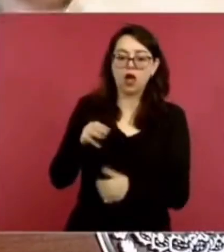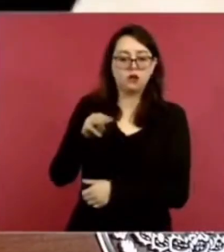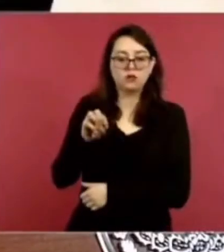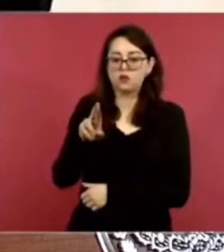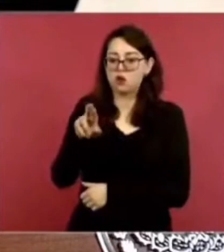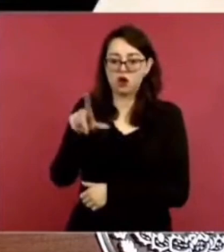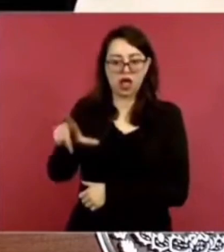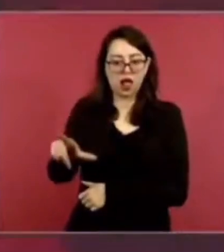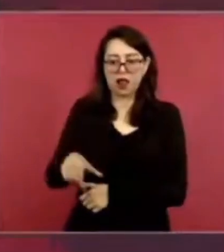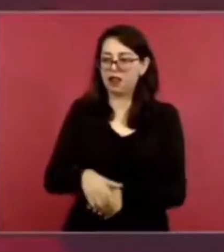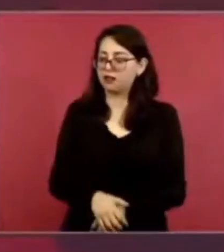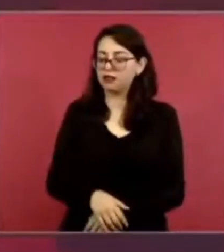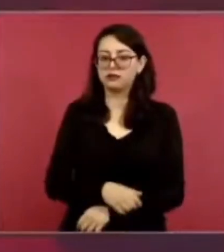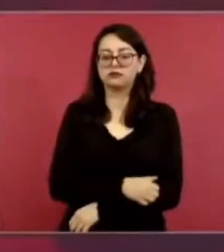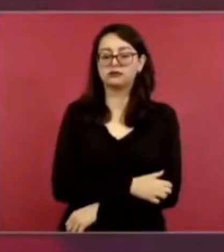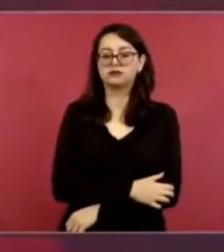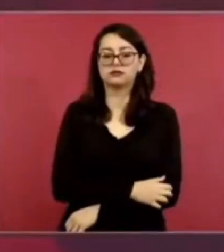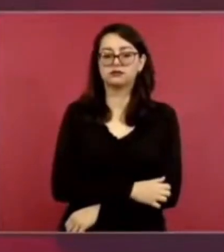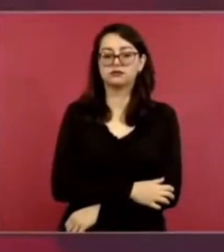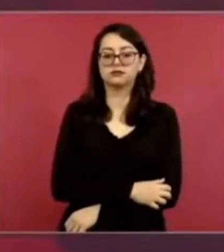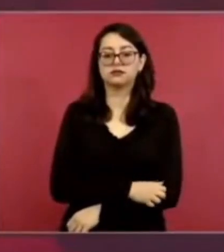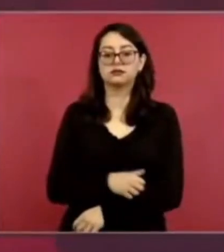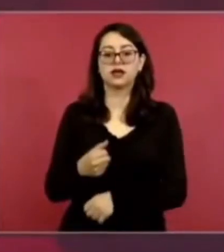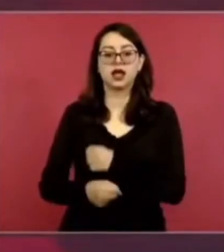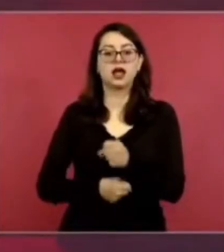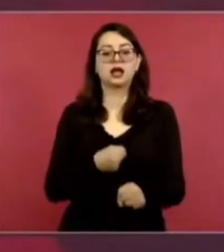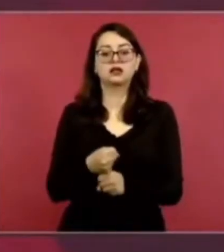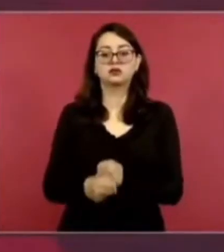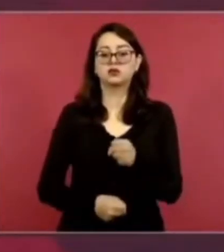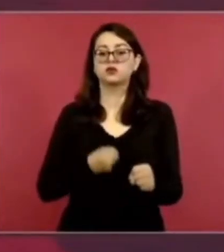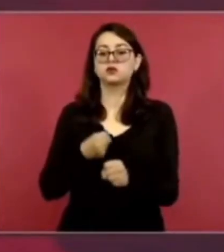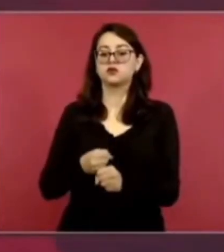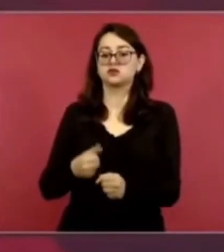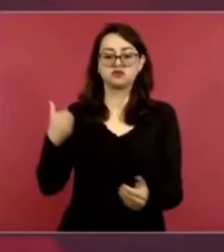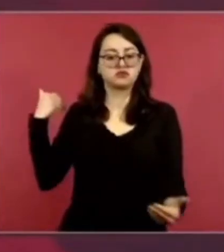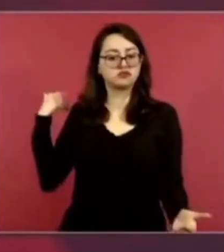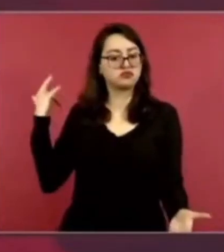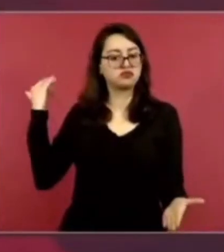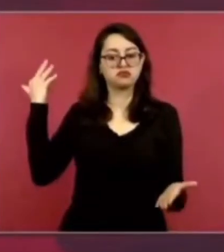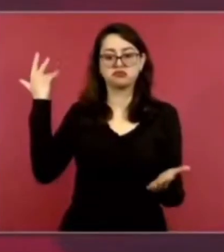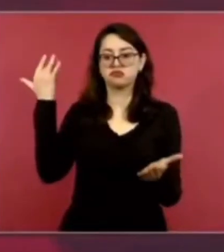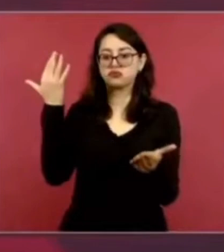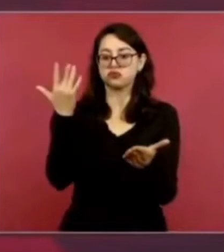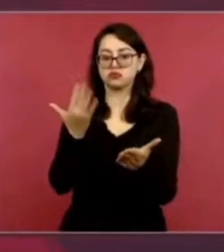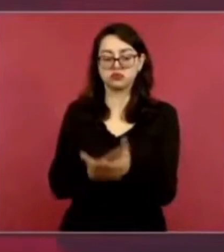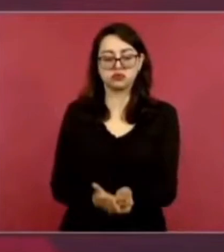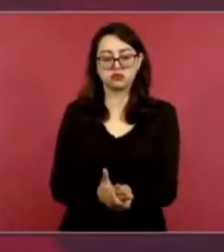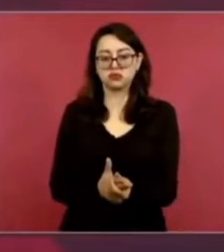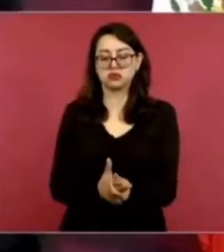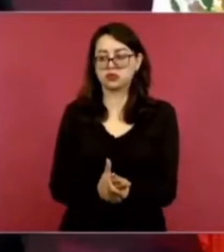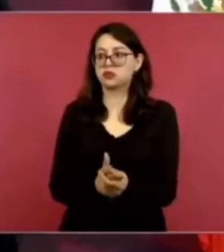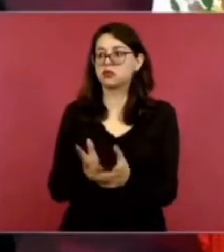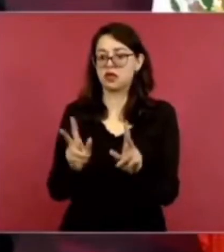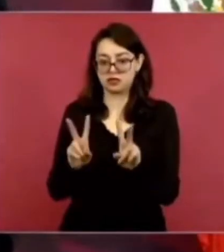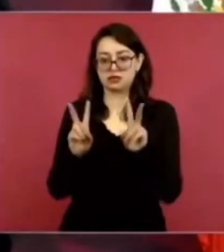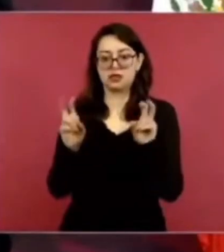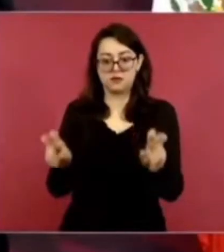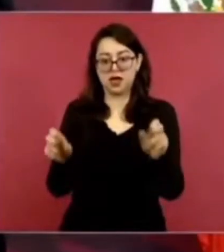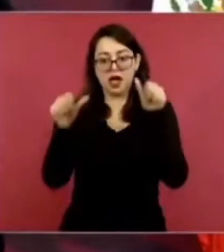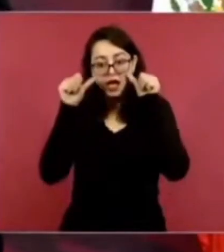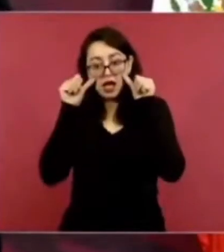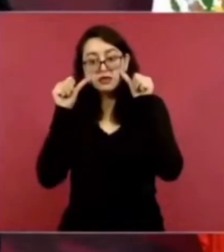Desde hace tiempo y ahora que ya se está atendiendo el asunto, ir al